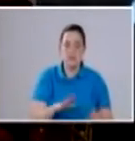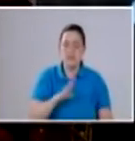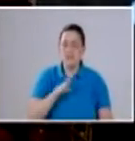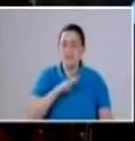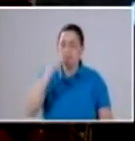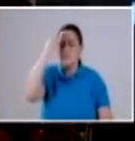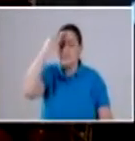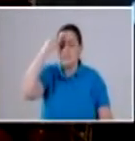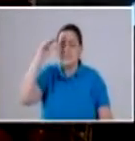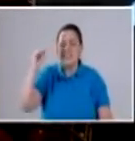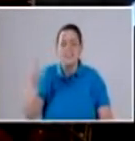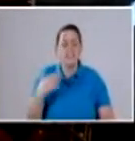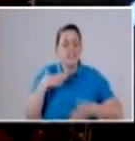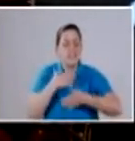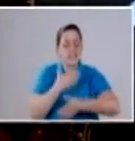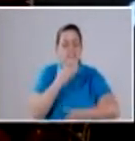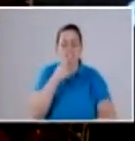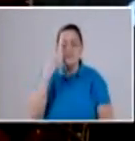¿Y cómo hacemos?